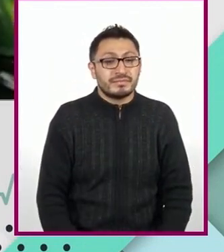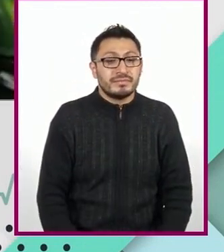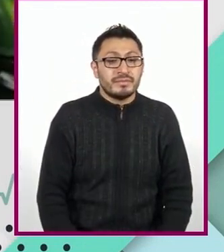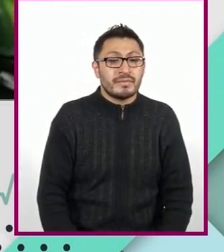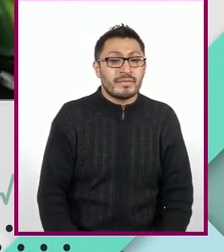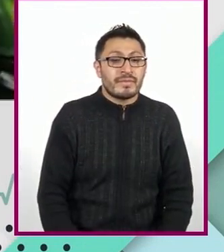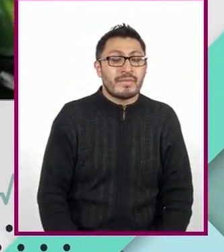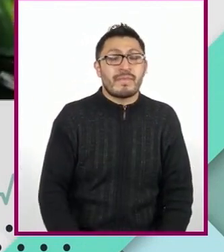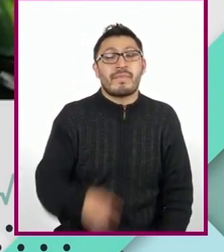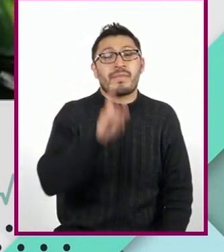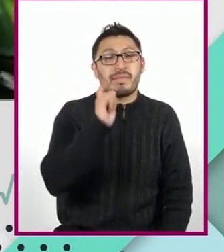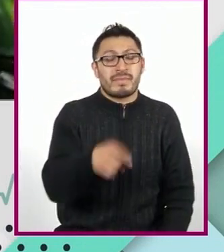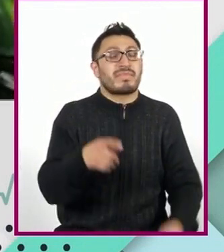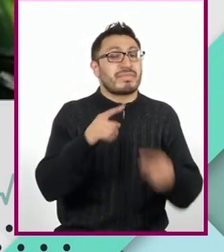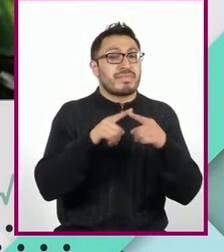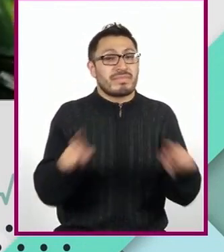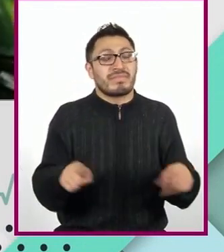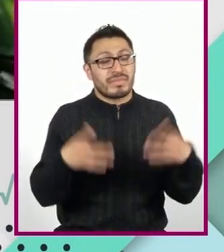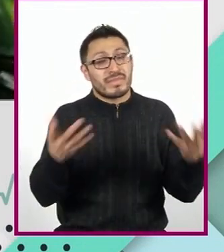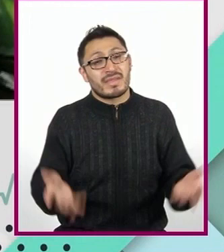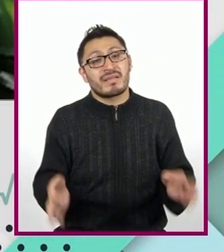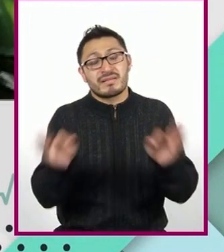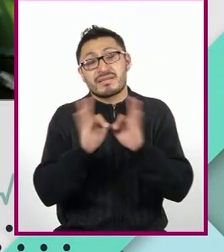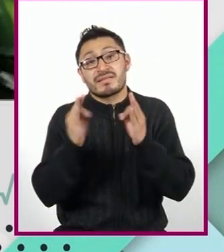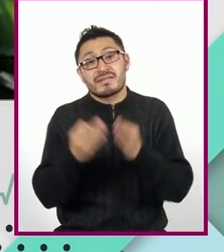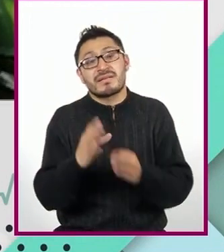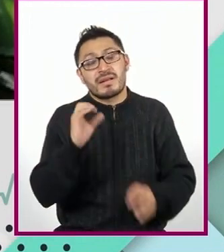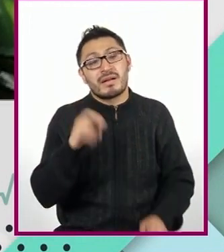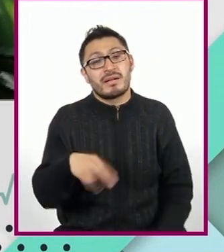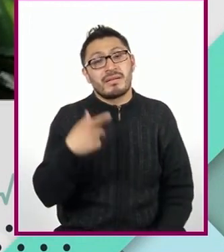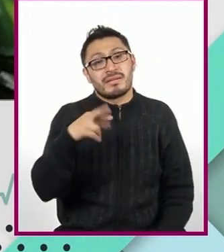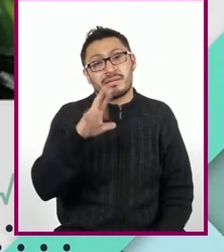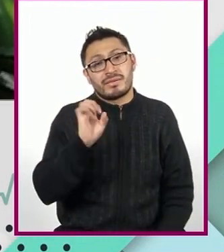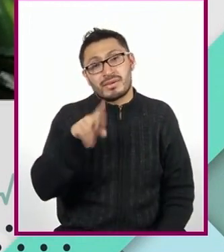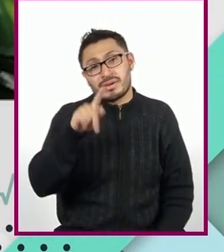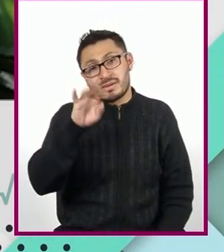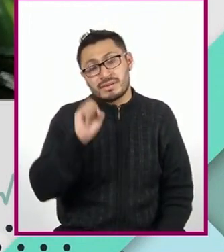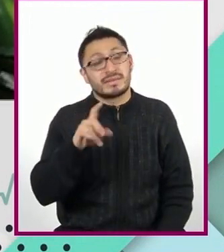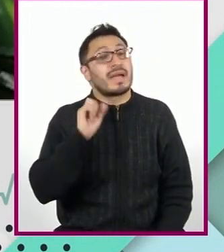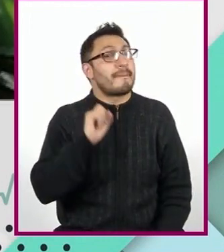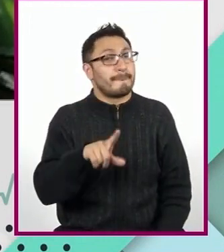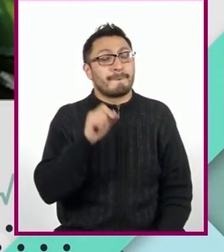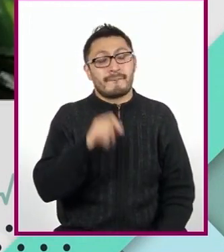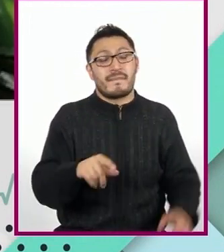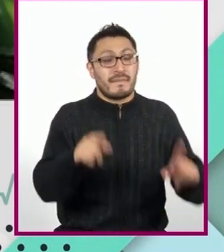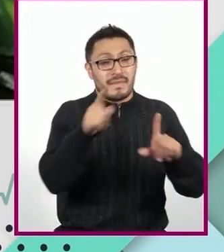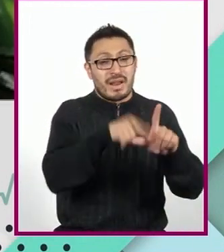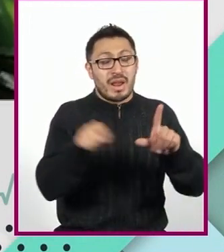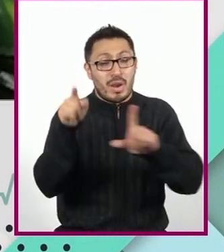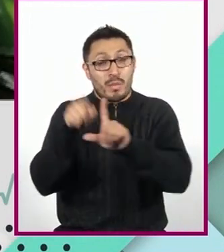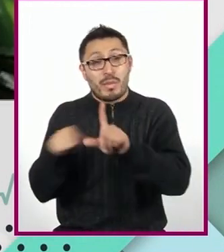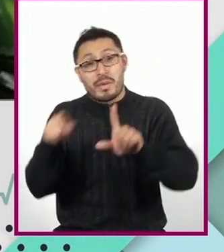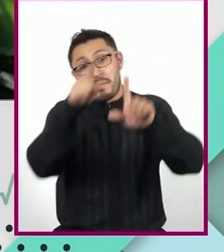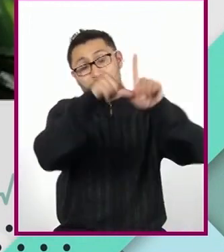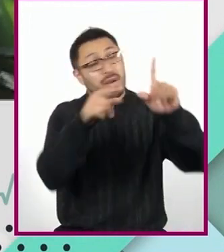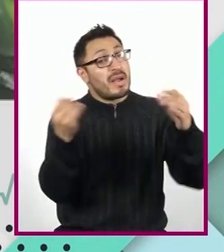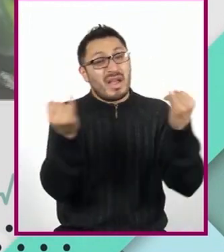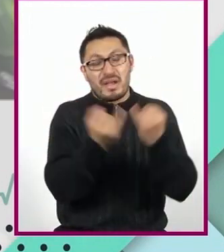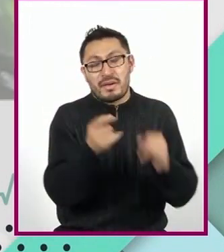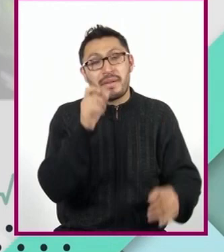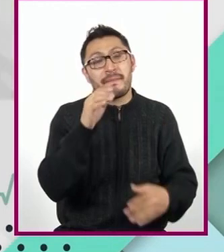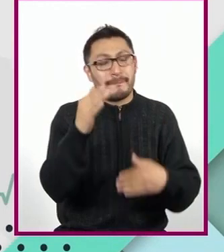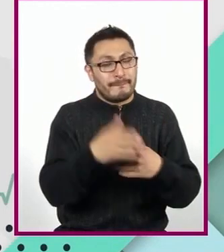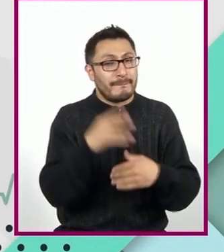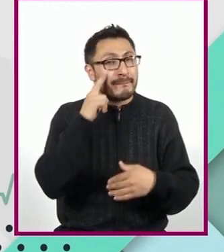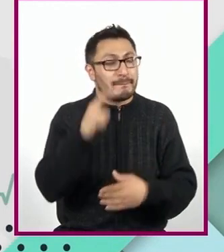En esto es diferente de las figuras congruentes, que tienen la misma medida en sus ángulos y lados. Veamos la